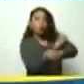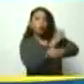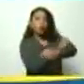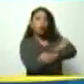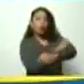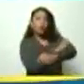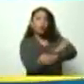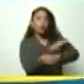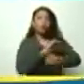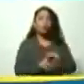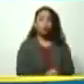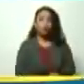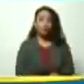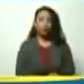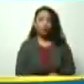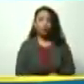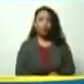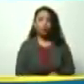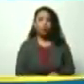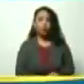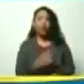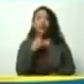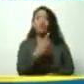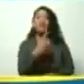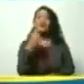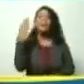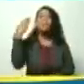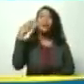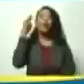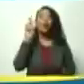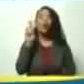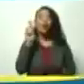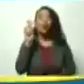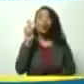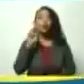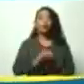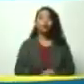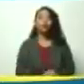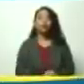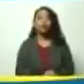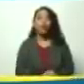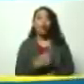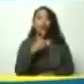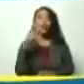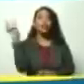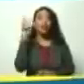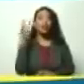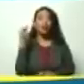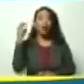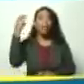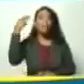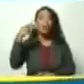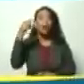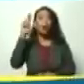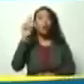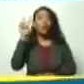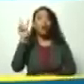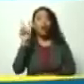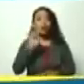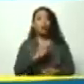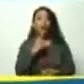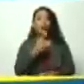la PUP, le dicen la PUP, como dice Venezuela, la PUVE o la PUP,